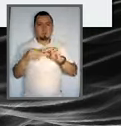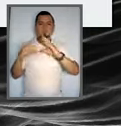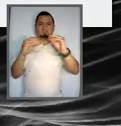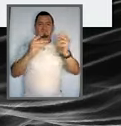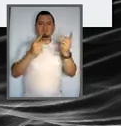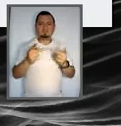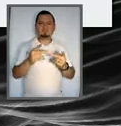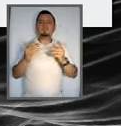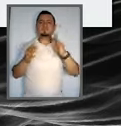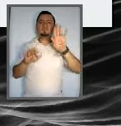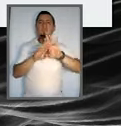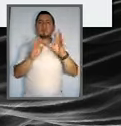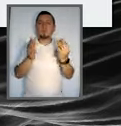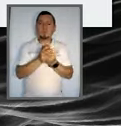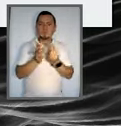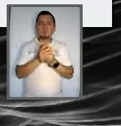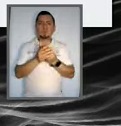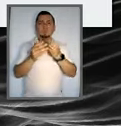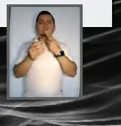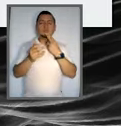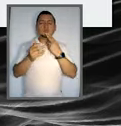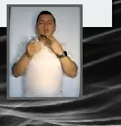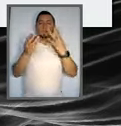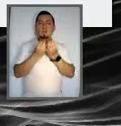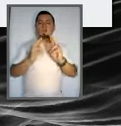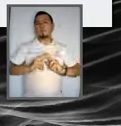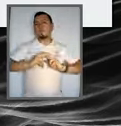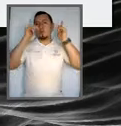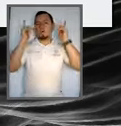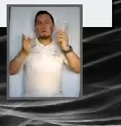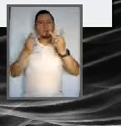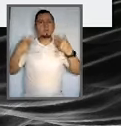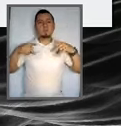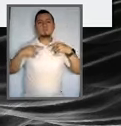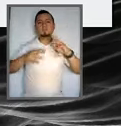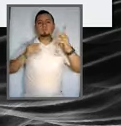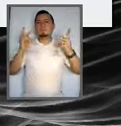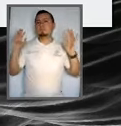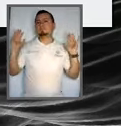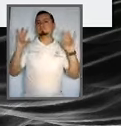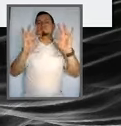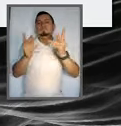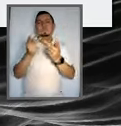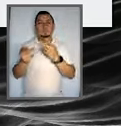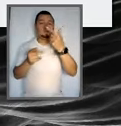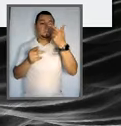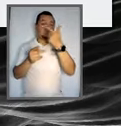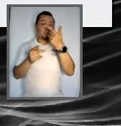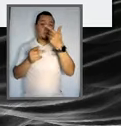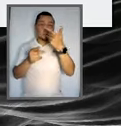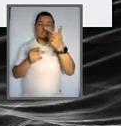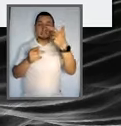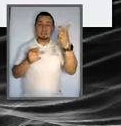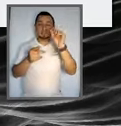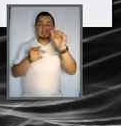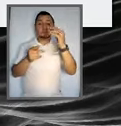su capacitación, el uso de sus cuentas, y esto se dio de una manera acelerada. Hoy por hoy el 77.5% de los maestros que están